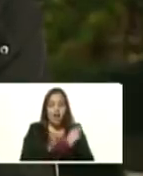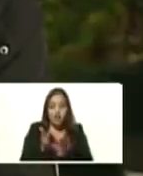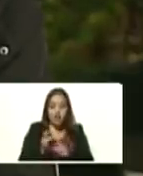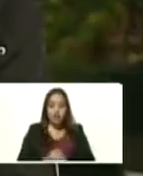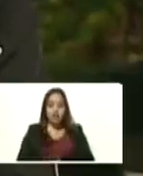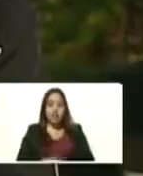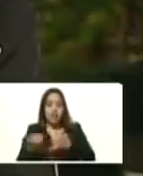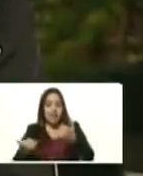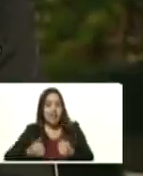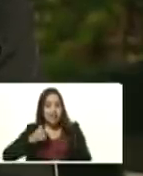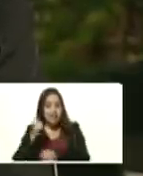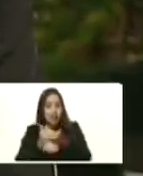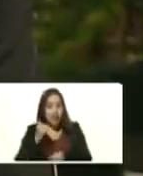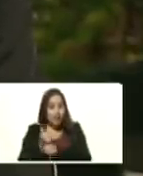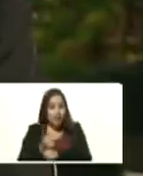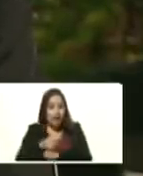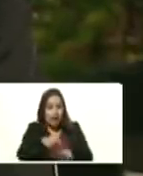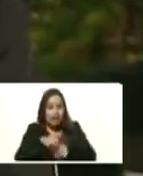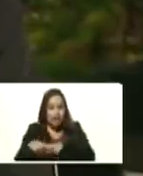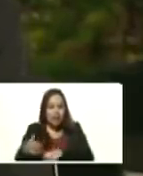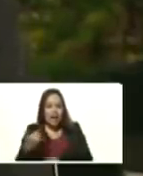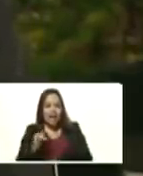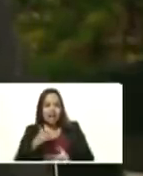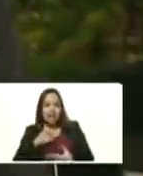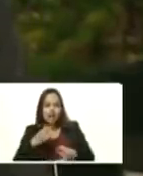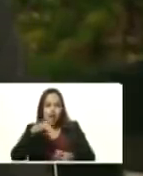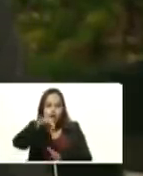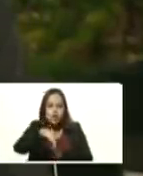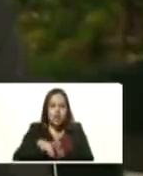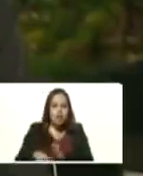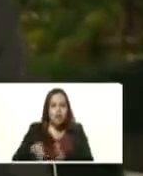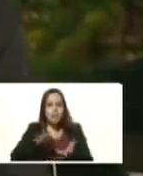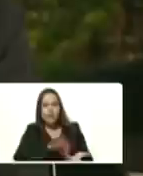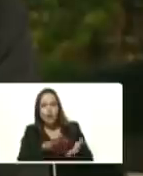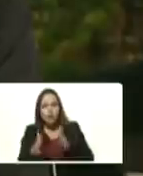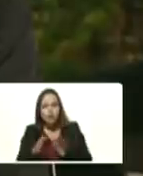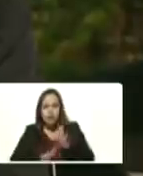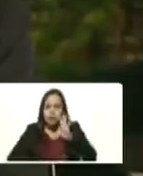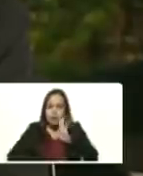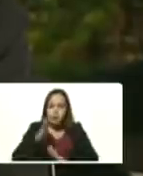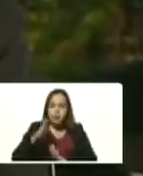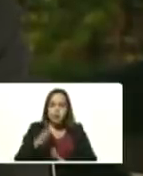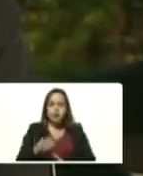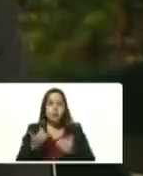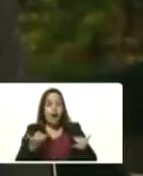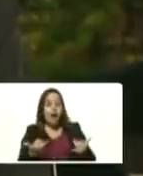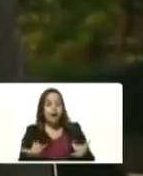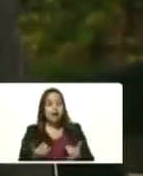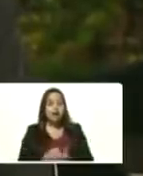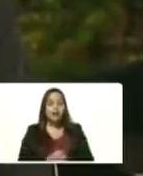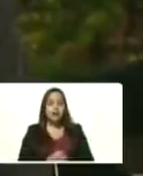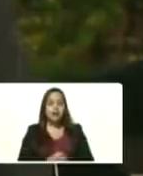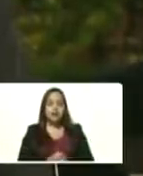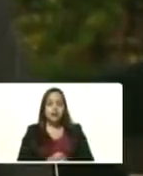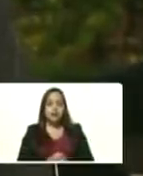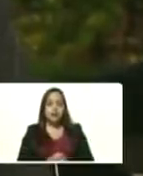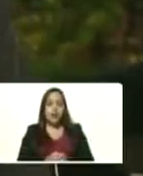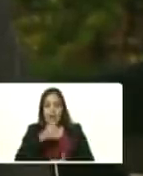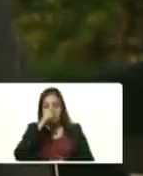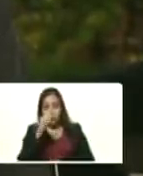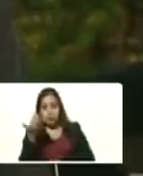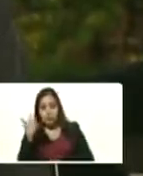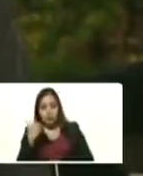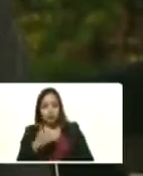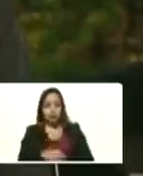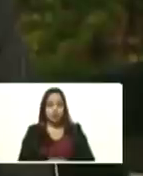muestran una intención de siembra que pudiera estar casi que duplicando la intención de siembra de el año pasado